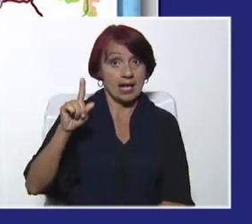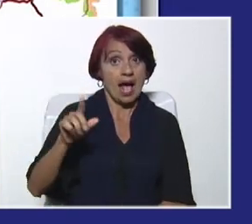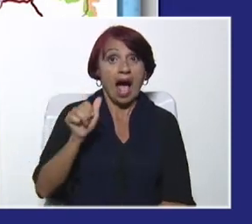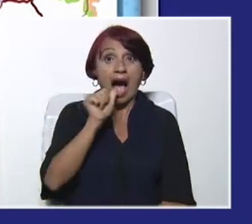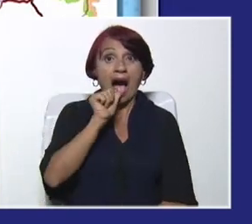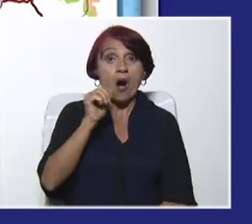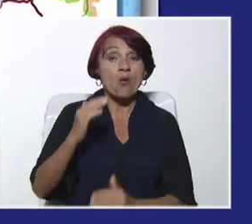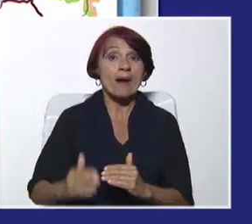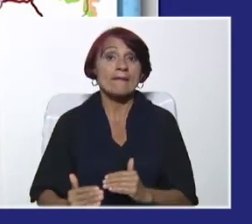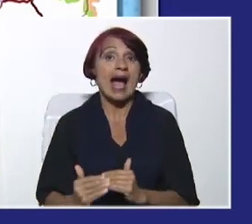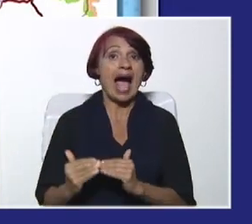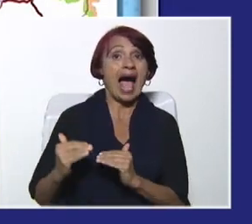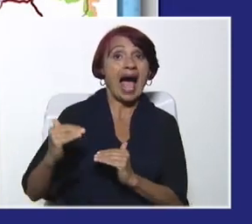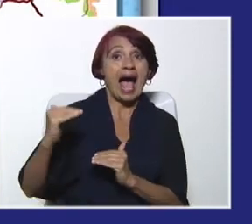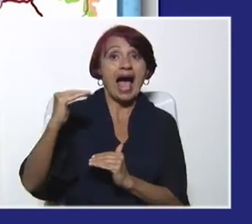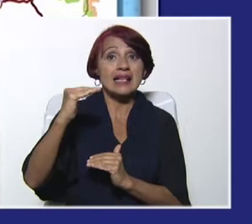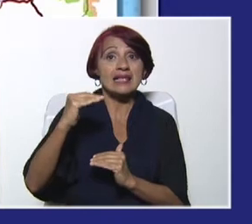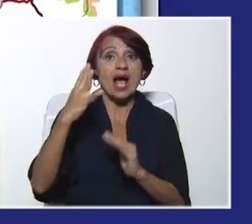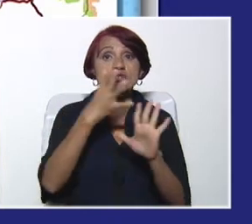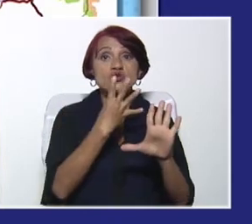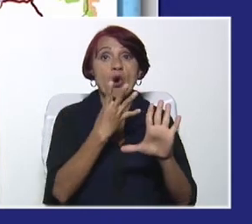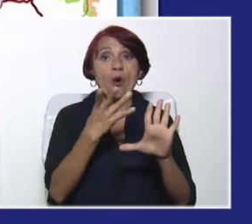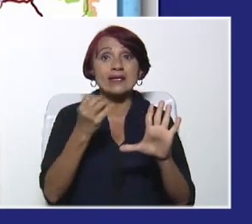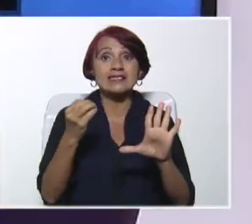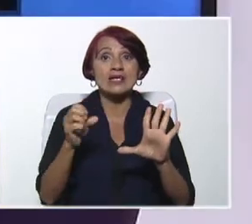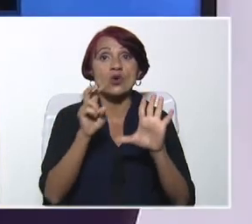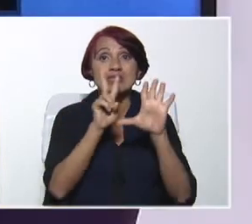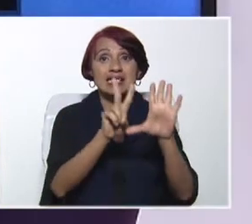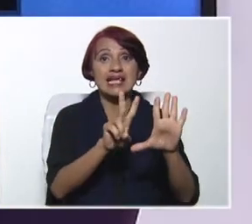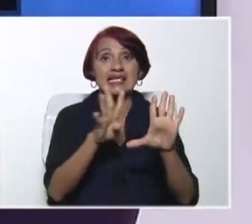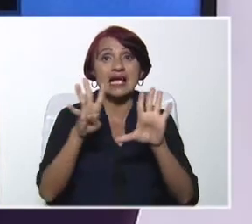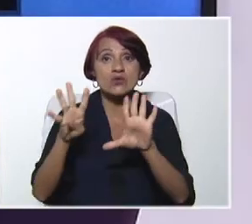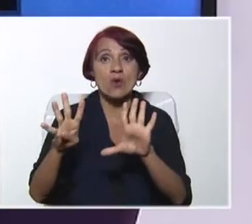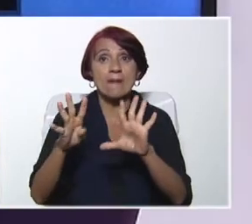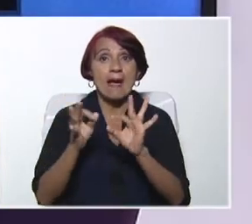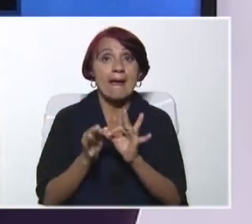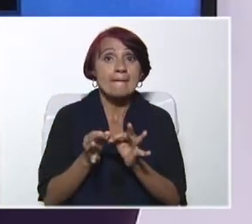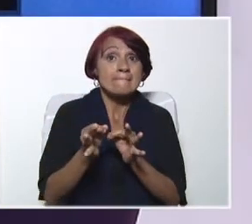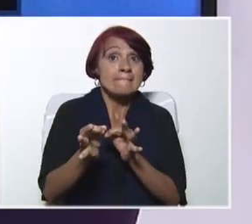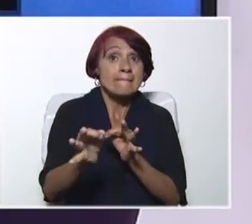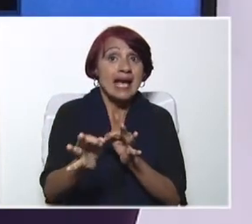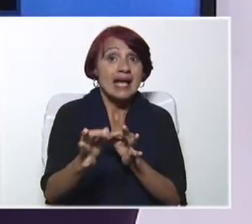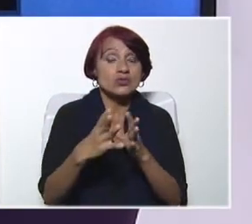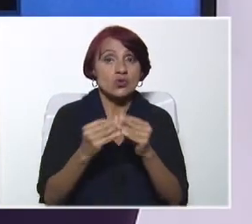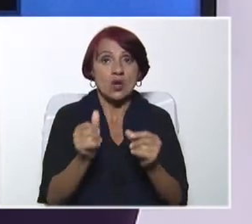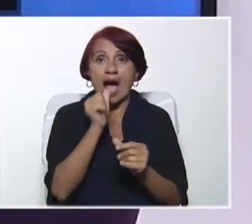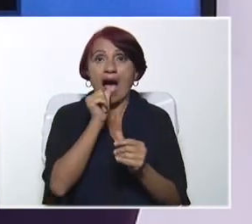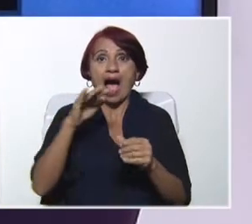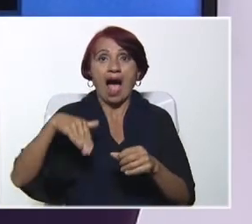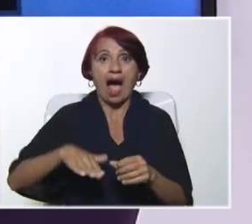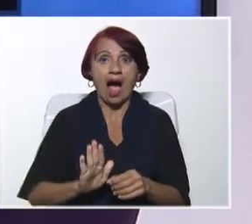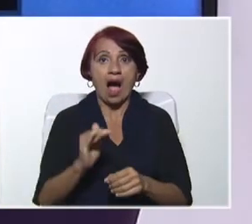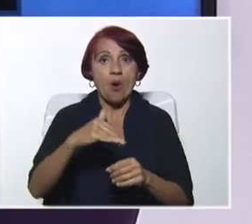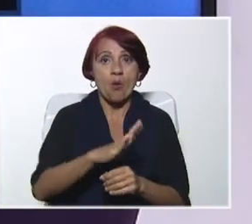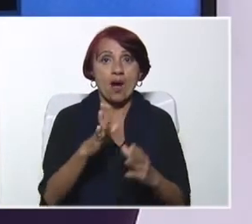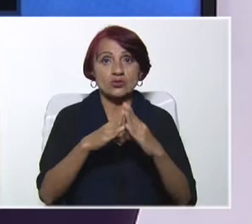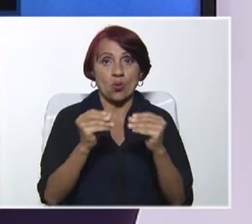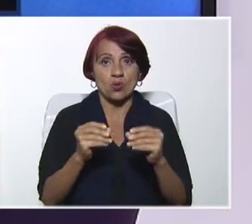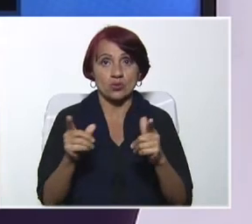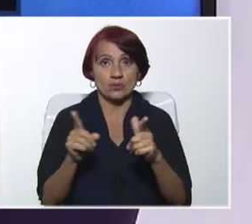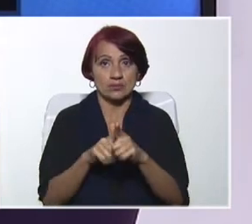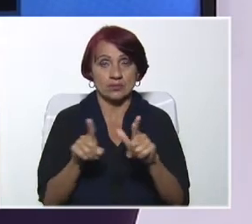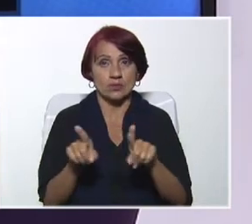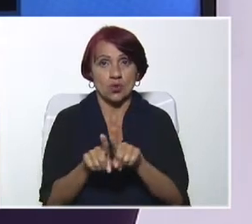agua más alta con 979 metros de caída de agua.